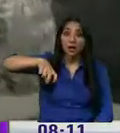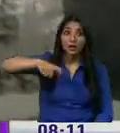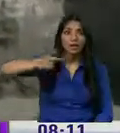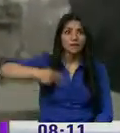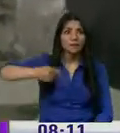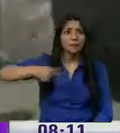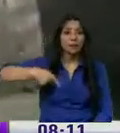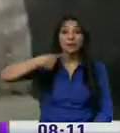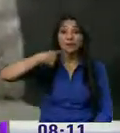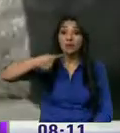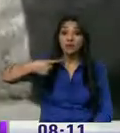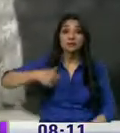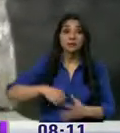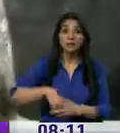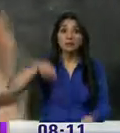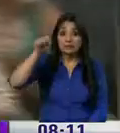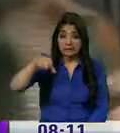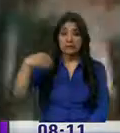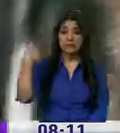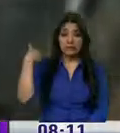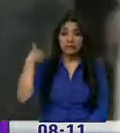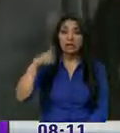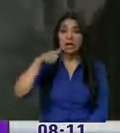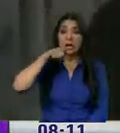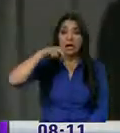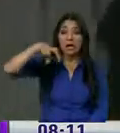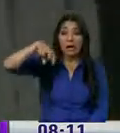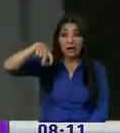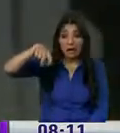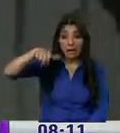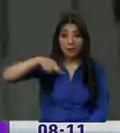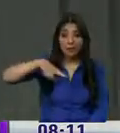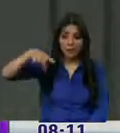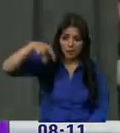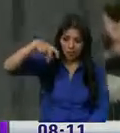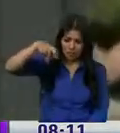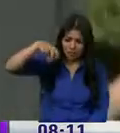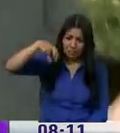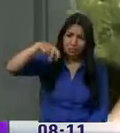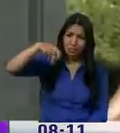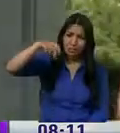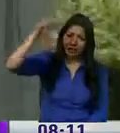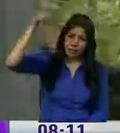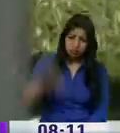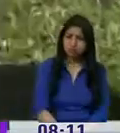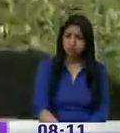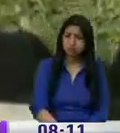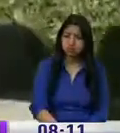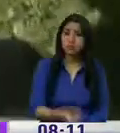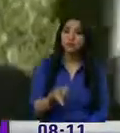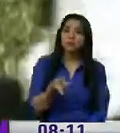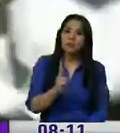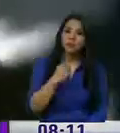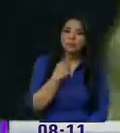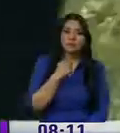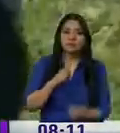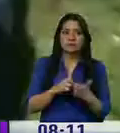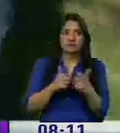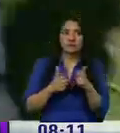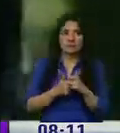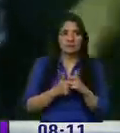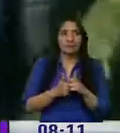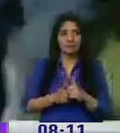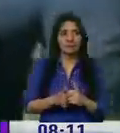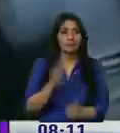porque a veces dicen que sí tienen el suministro de agua potable sin embargo sale con mucha presión y eso también hace que se dificulte la